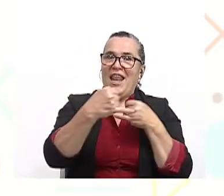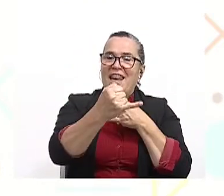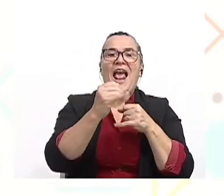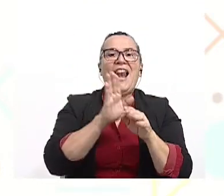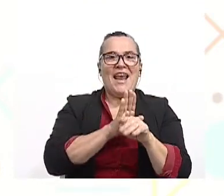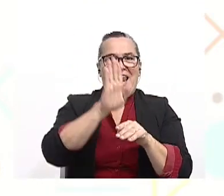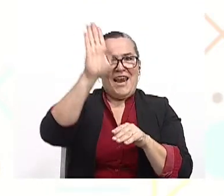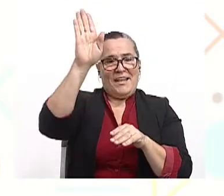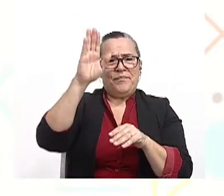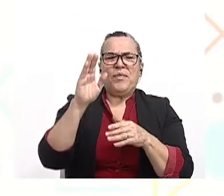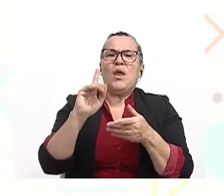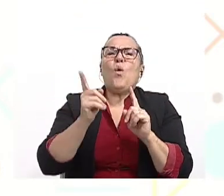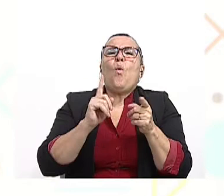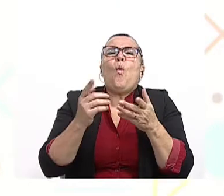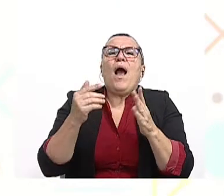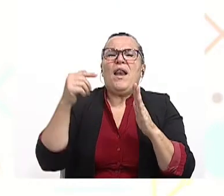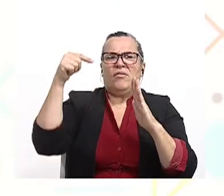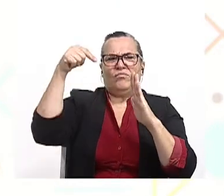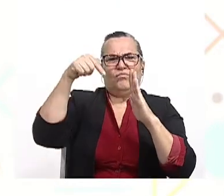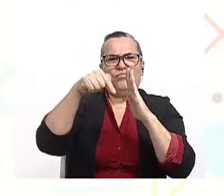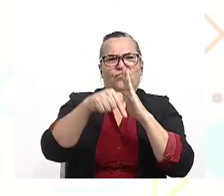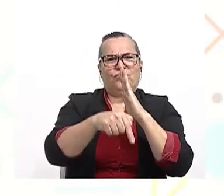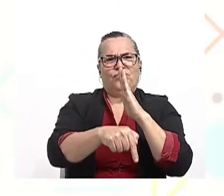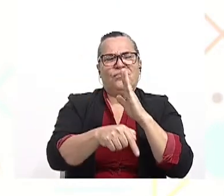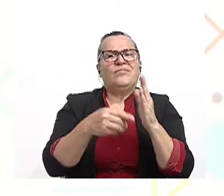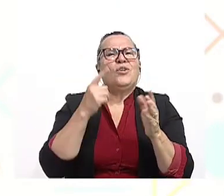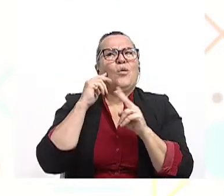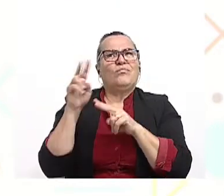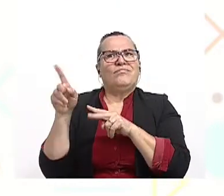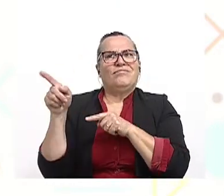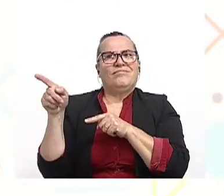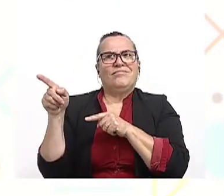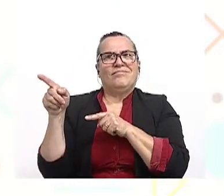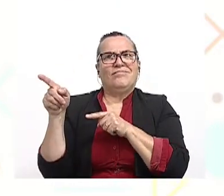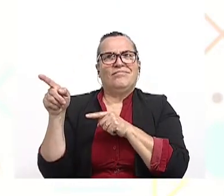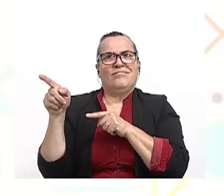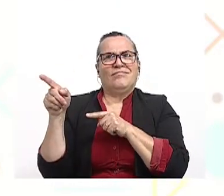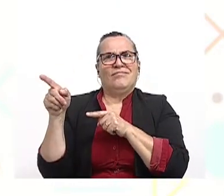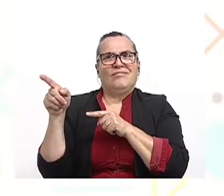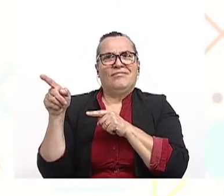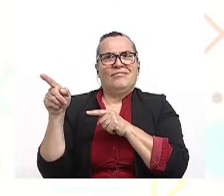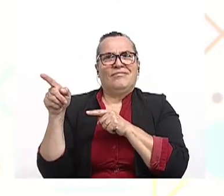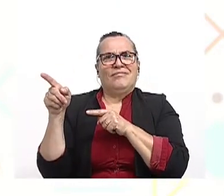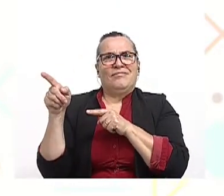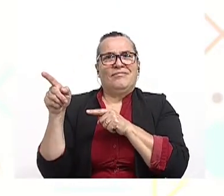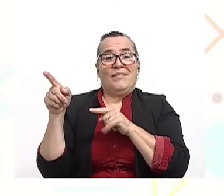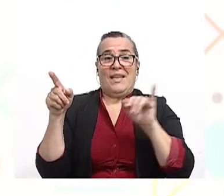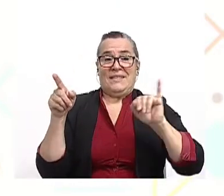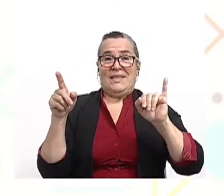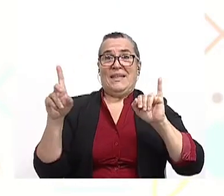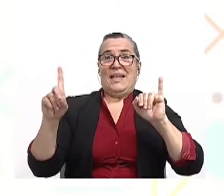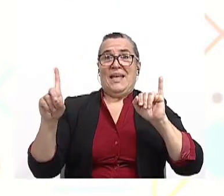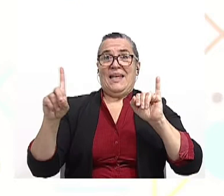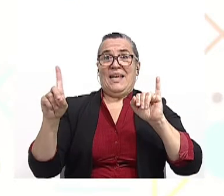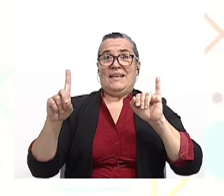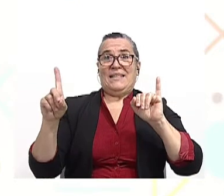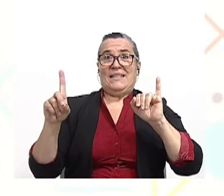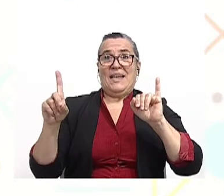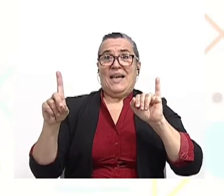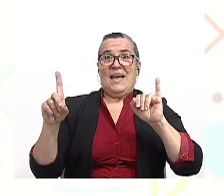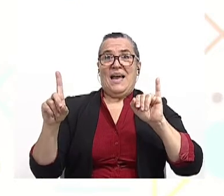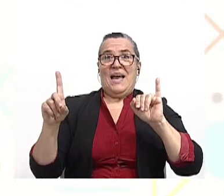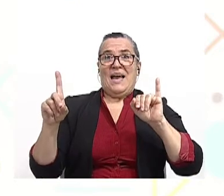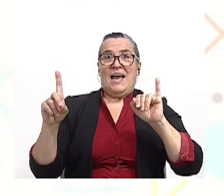caso sería decreciente? Observemos esta gráfica. Si lo leemos de izquierda a derecha, va decreciendo. ¿Cuándo